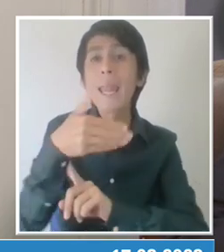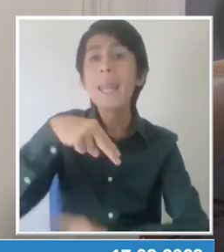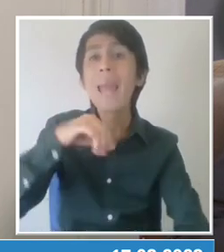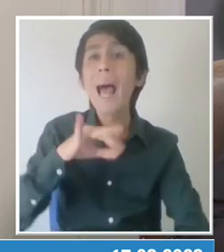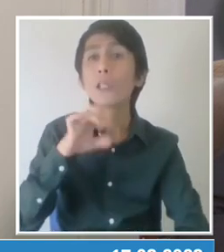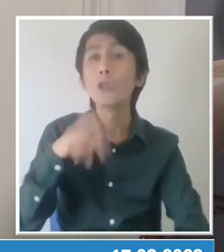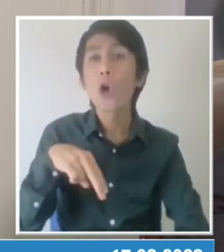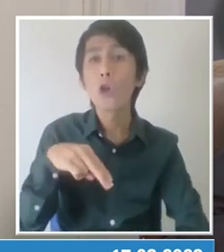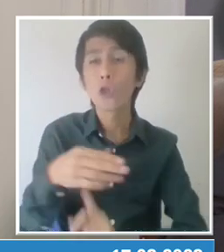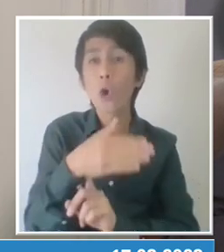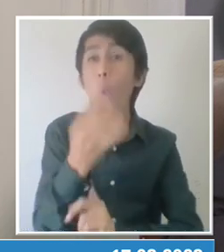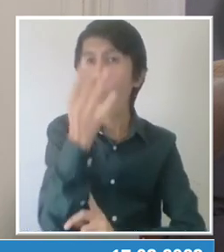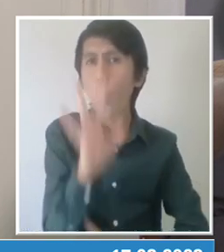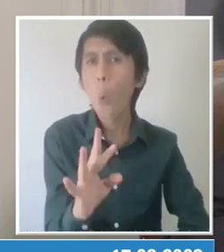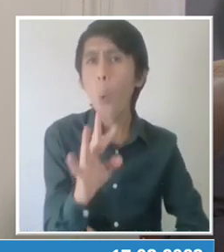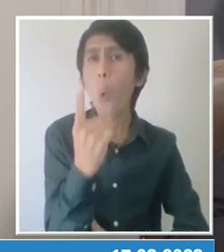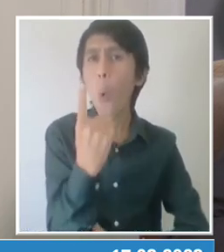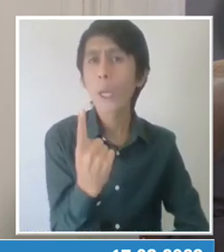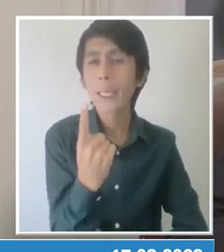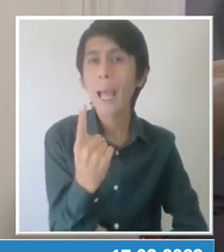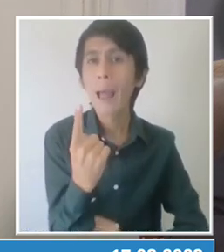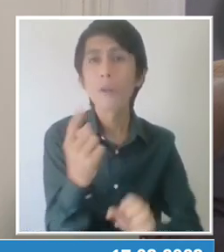y ojalá permanente.